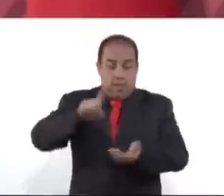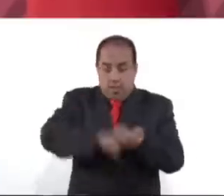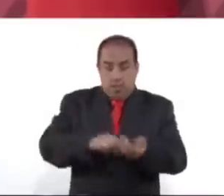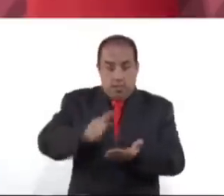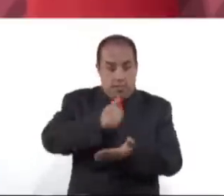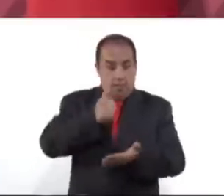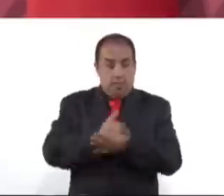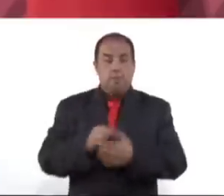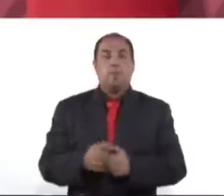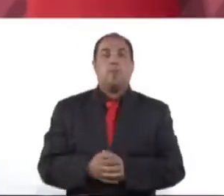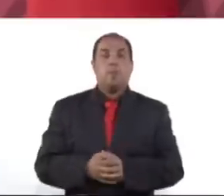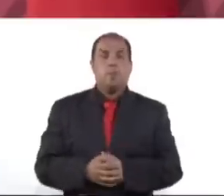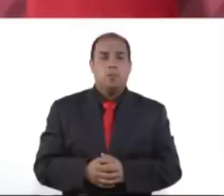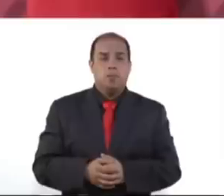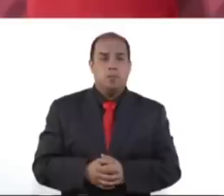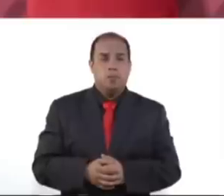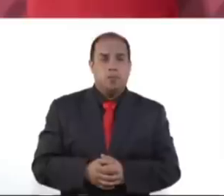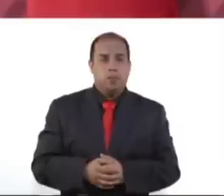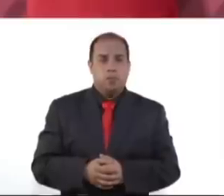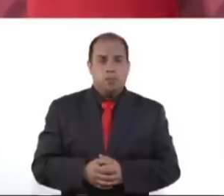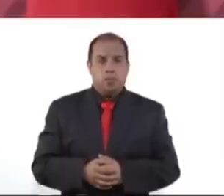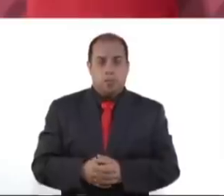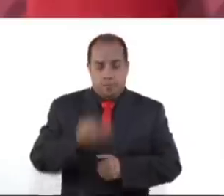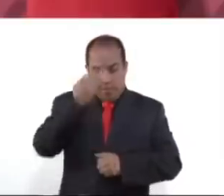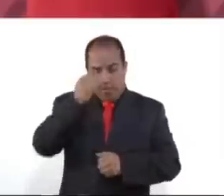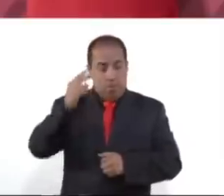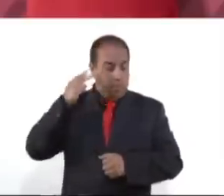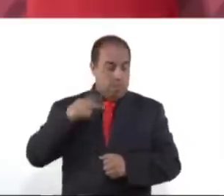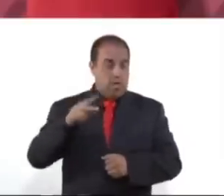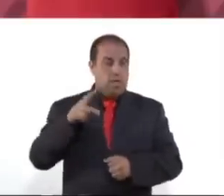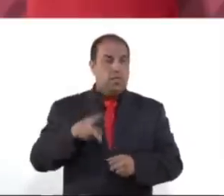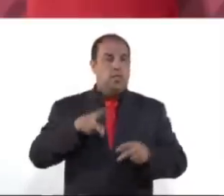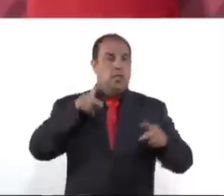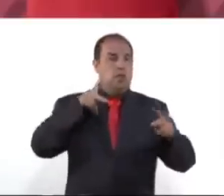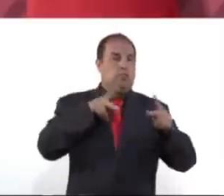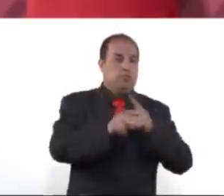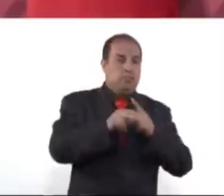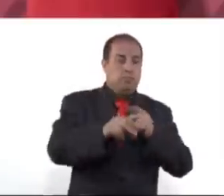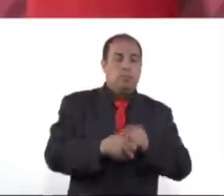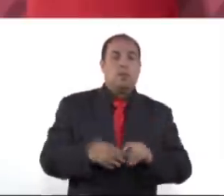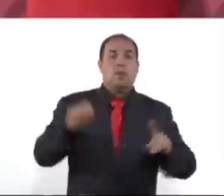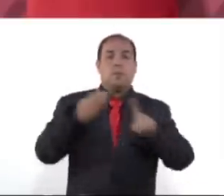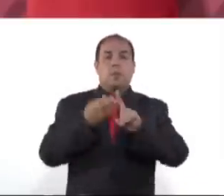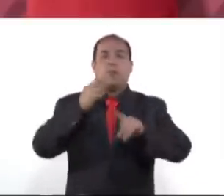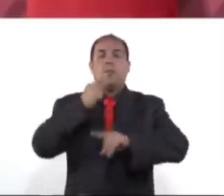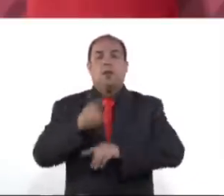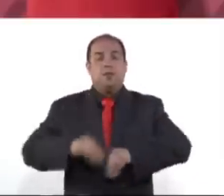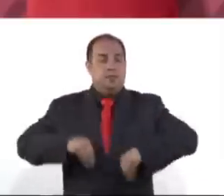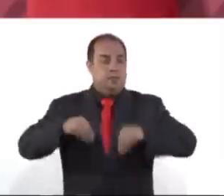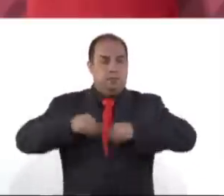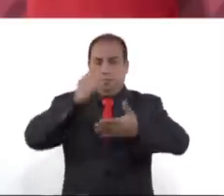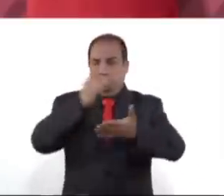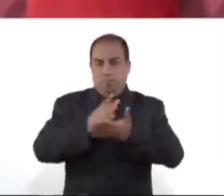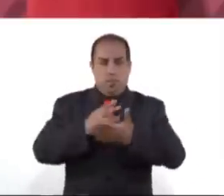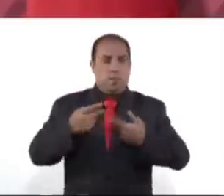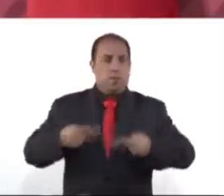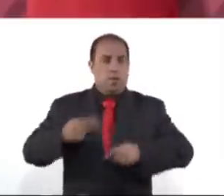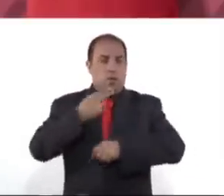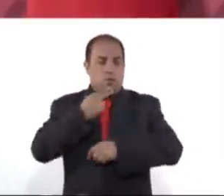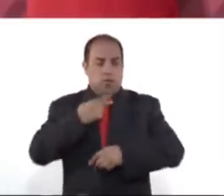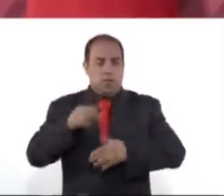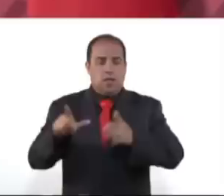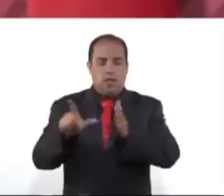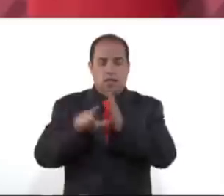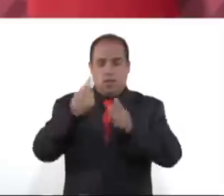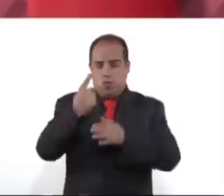ciudad Recortaremos Tiempos de traslado Y mejoraremos La vida No solamente De quienes usan La línea